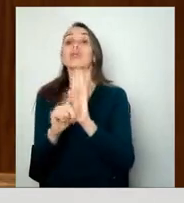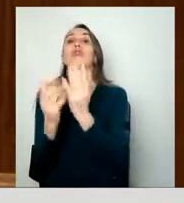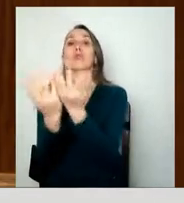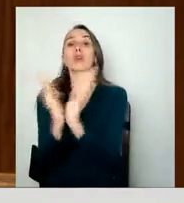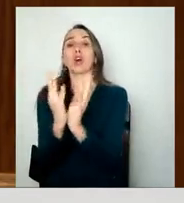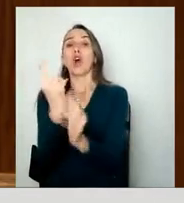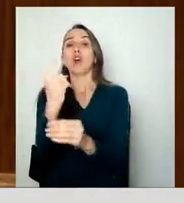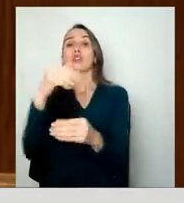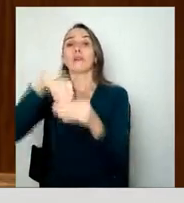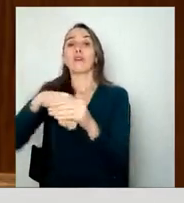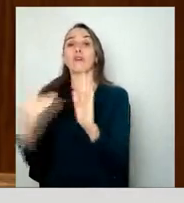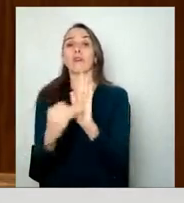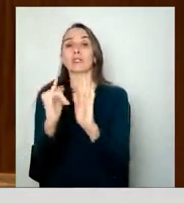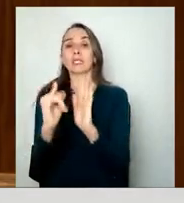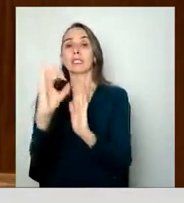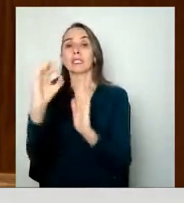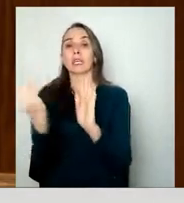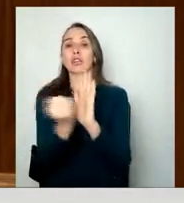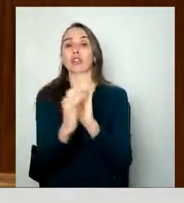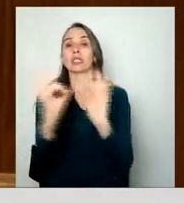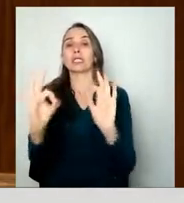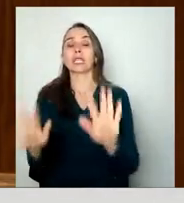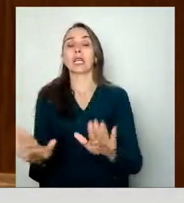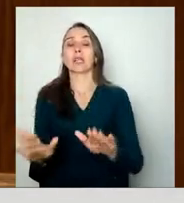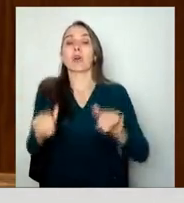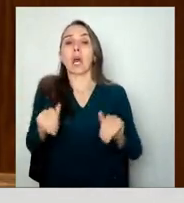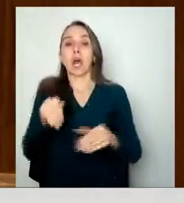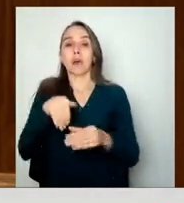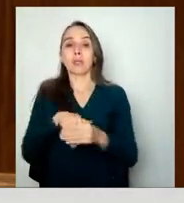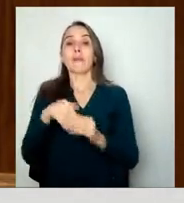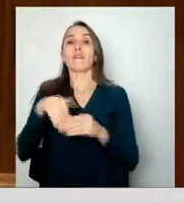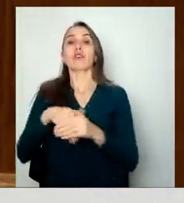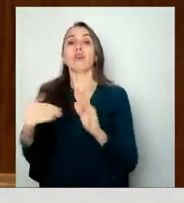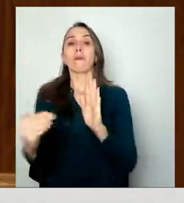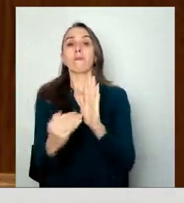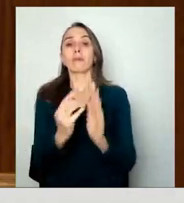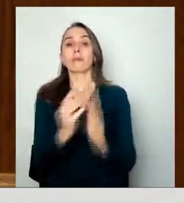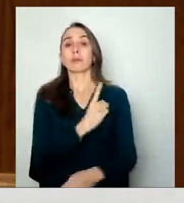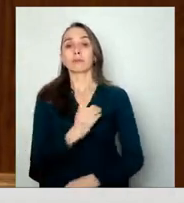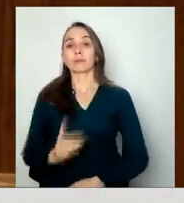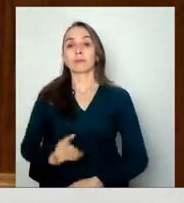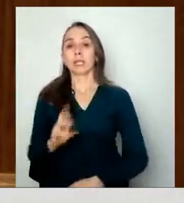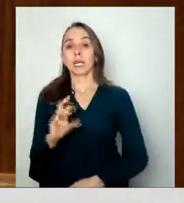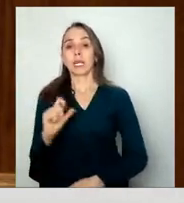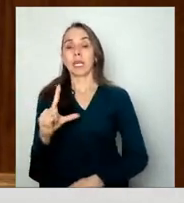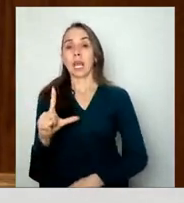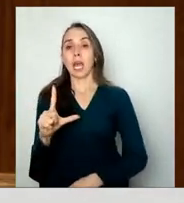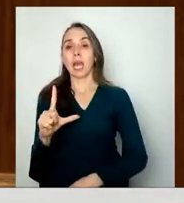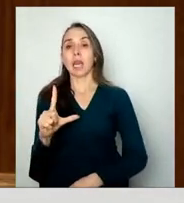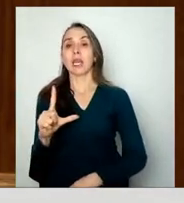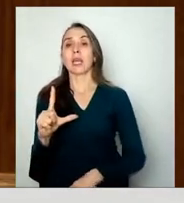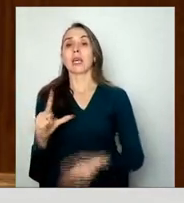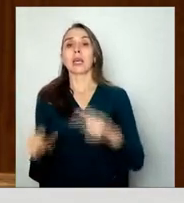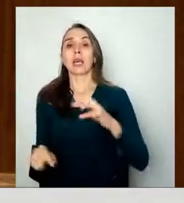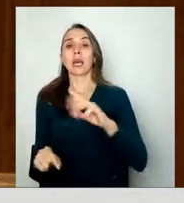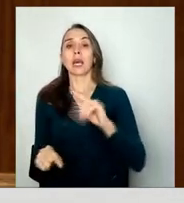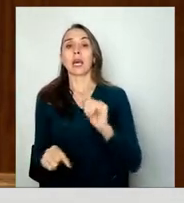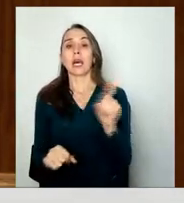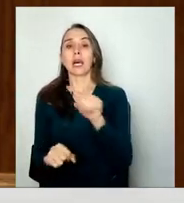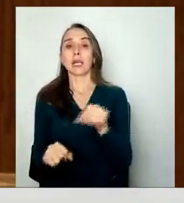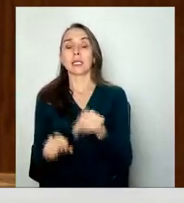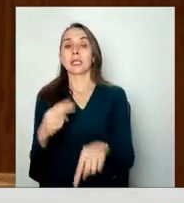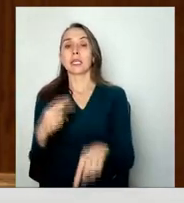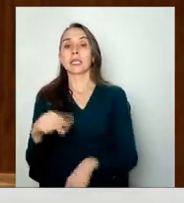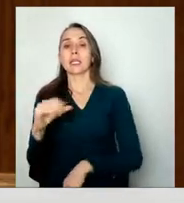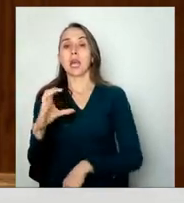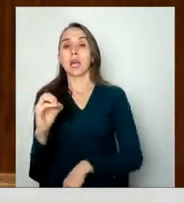Cero en contra de ninguna abstención votarán a fo los diputados señor al Real Doña Catalina hertz doña Carmen ñanco Doña Erika